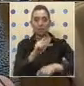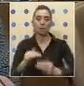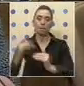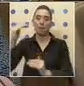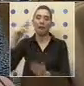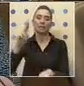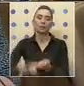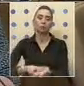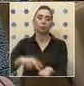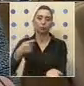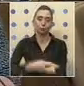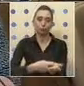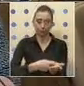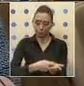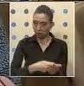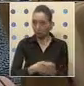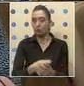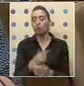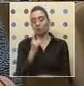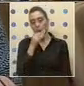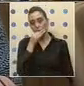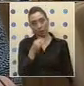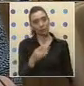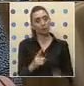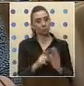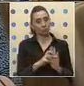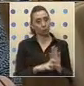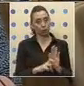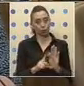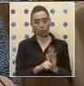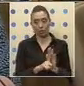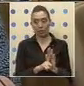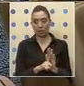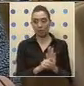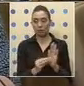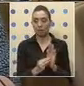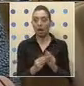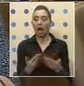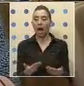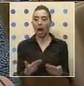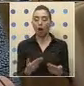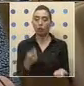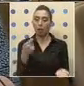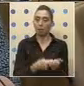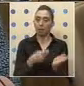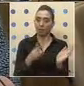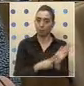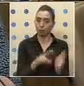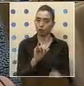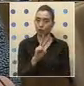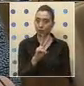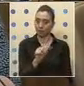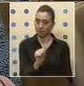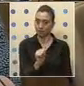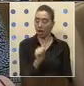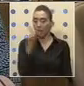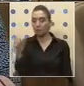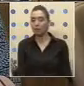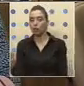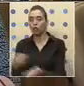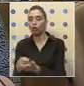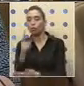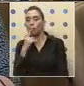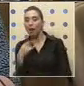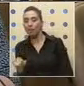primer aspecto que puedo comentar del proyecto de ley es que establece que ahora se grabará con IVA al consumidor final por la venta de